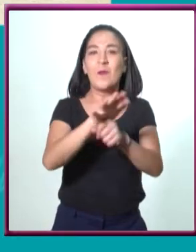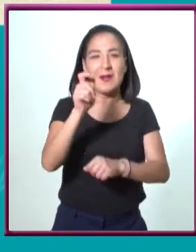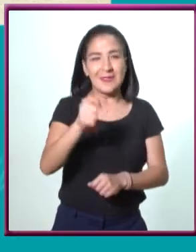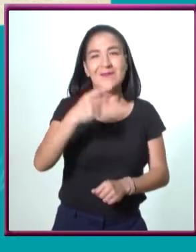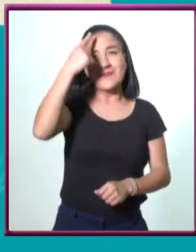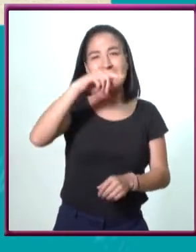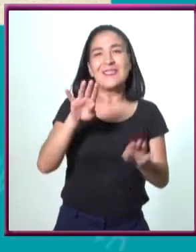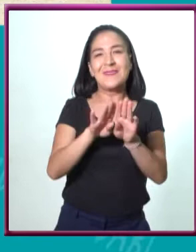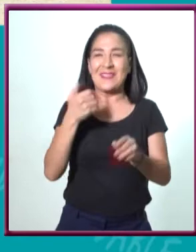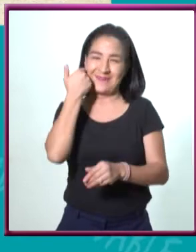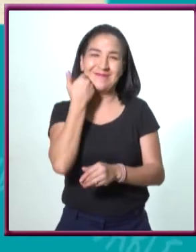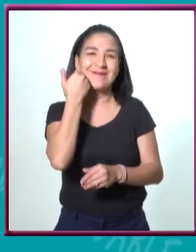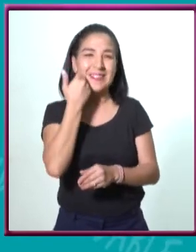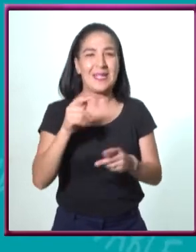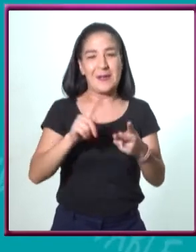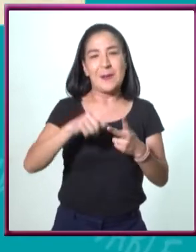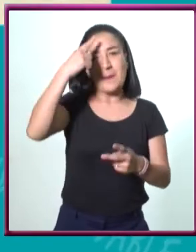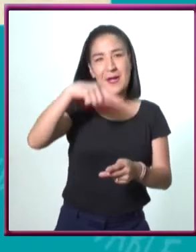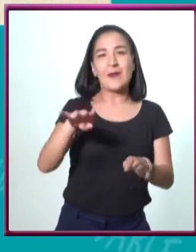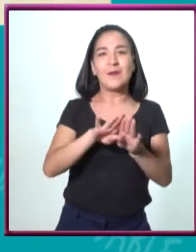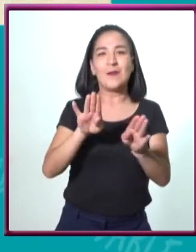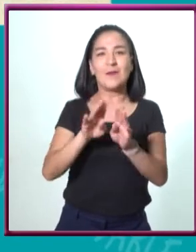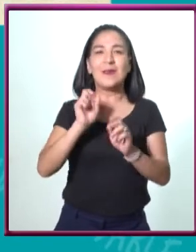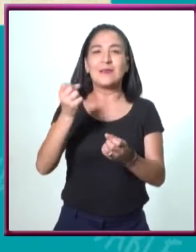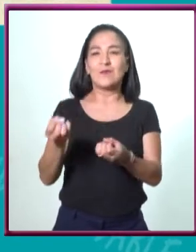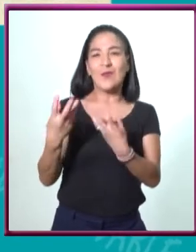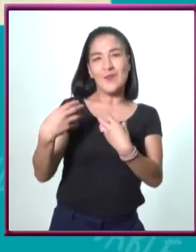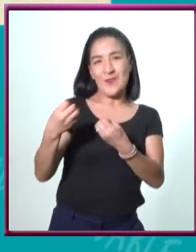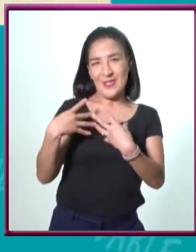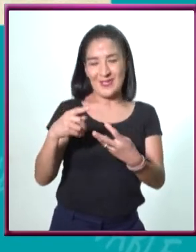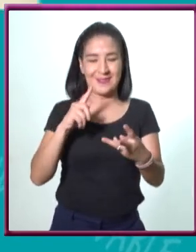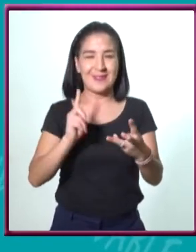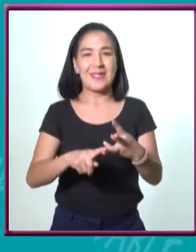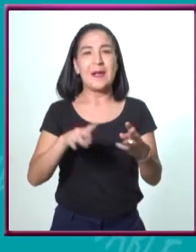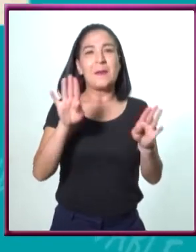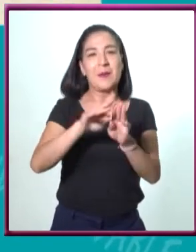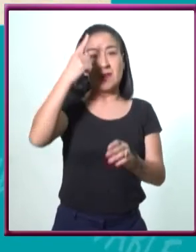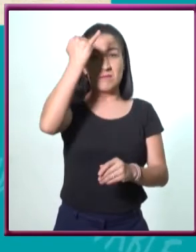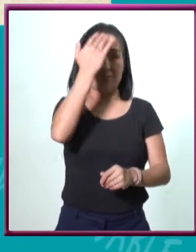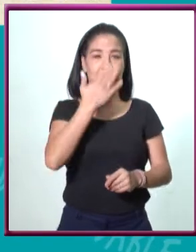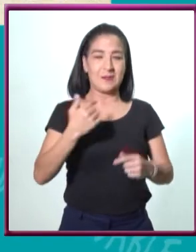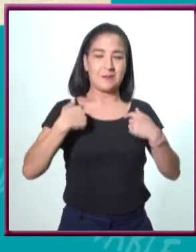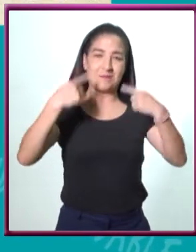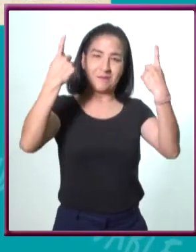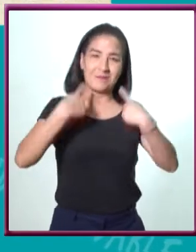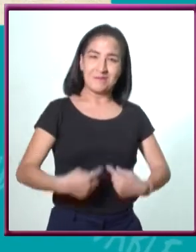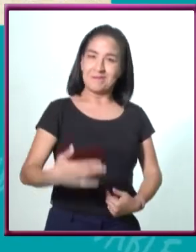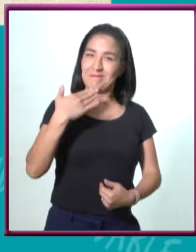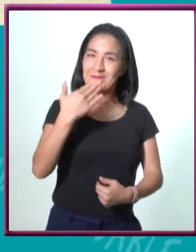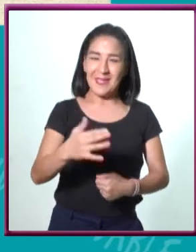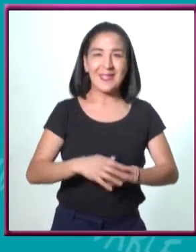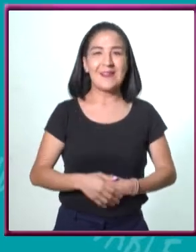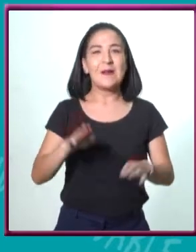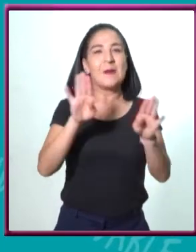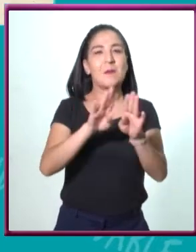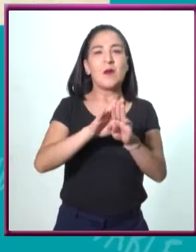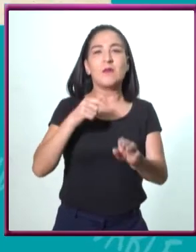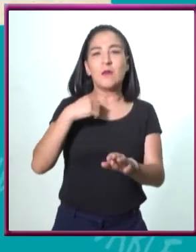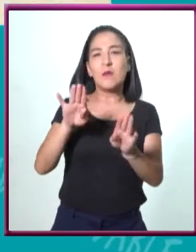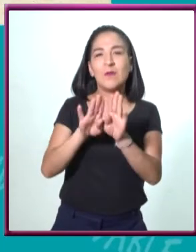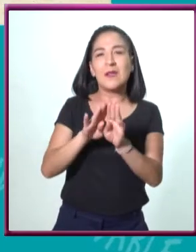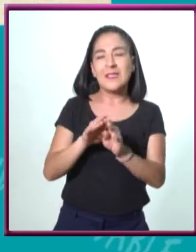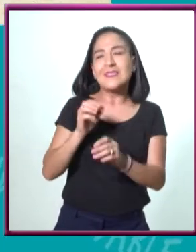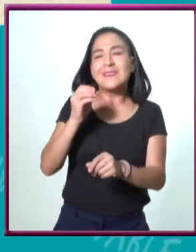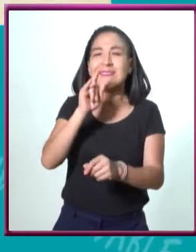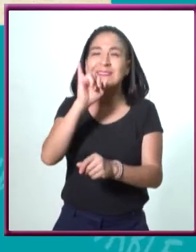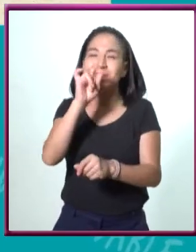demás, para obtener lo que queremos, para no perder ciertos privilegios, para dar una mejor imagen de nosotros mismos, para no ofender o